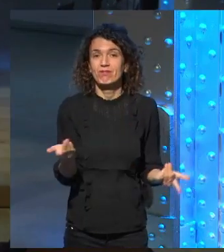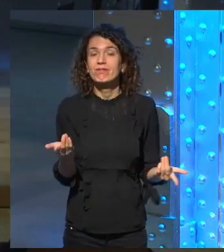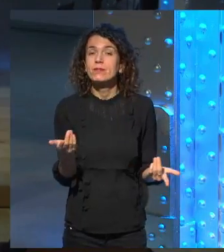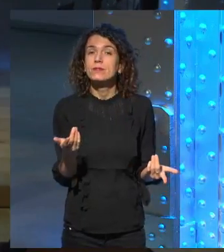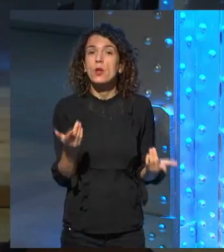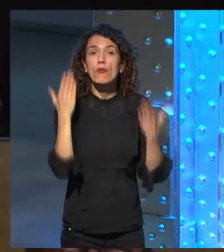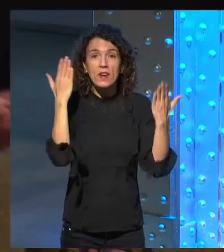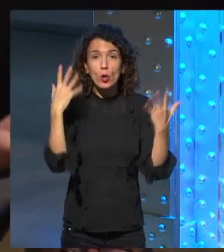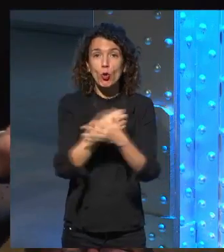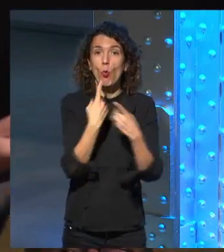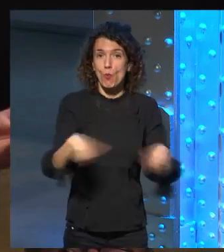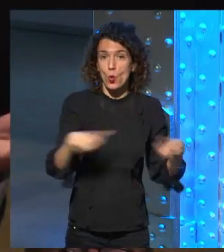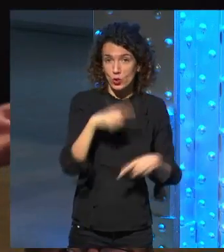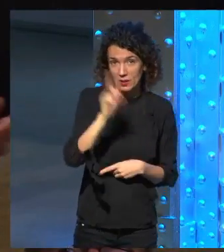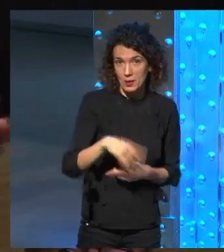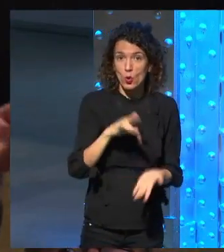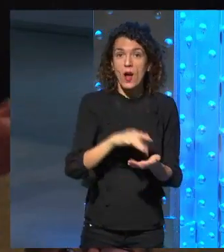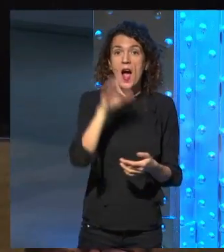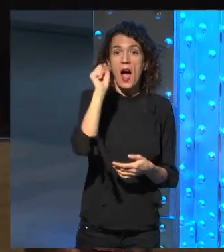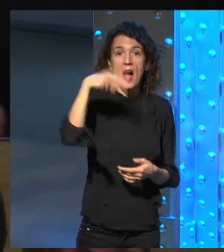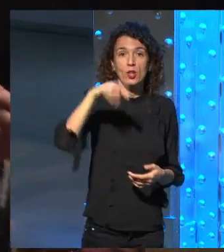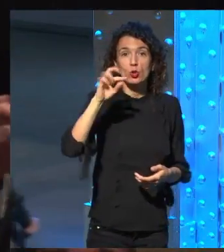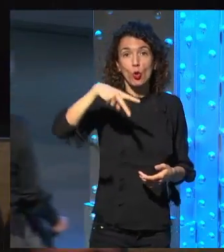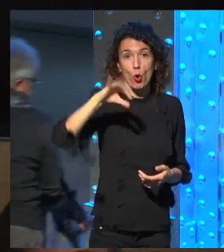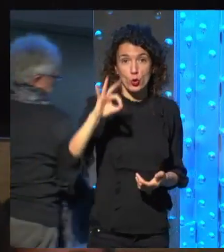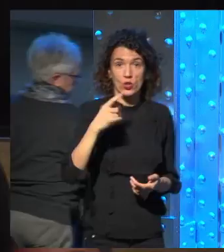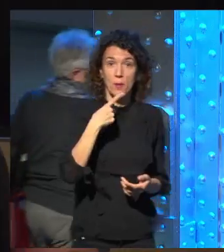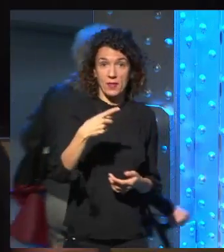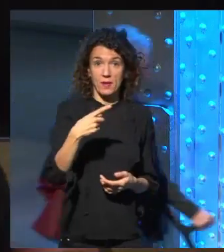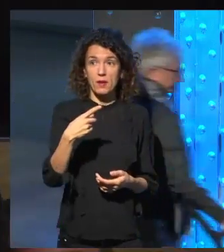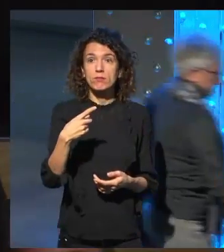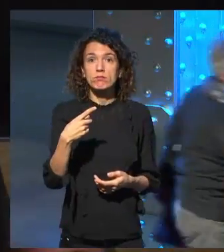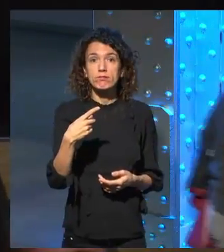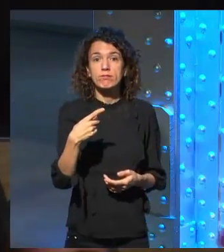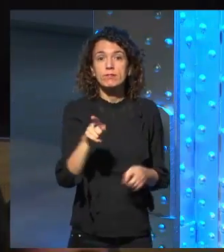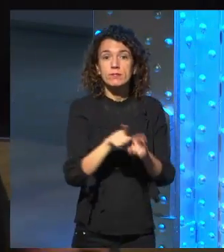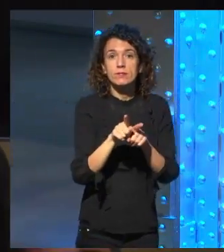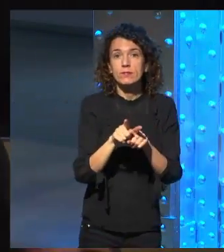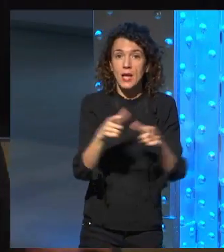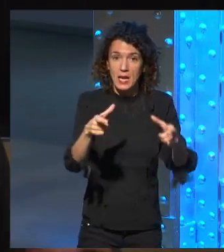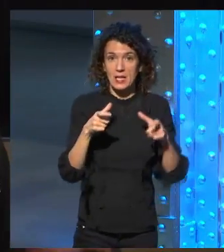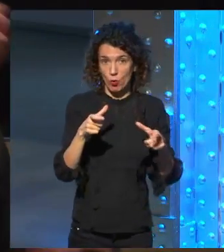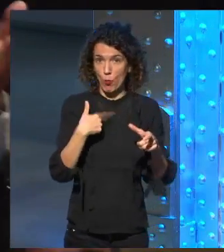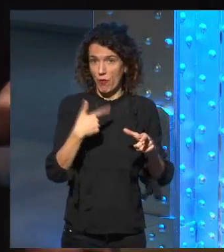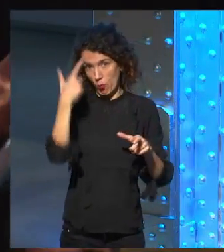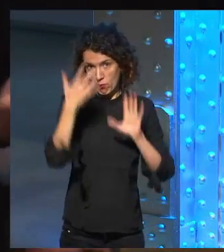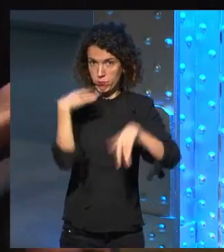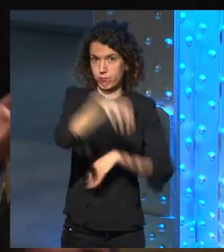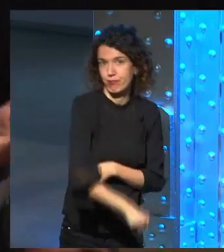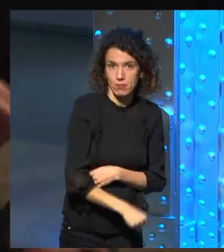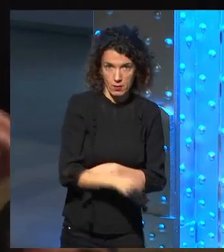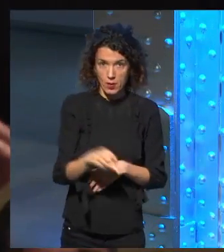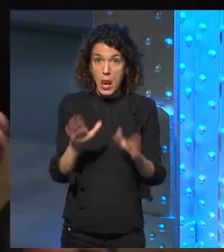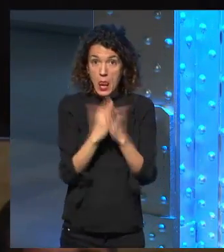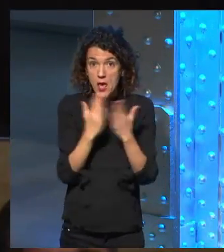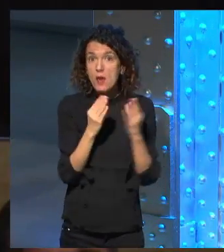sean felicitaciones a los músicos, también a Antonio, no sé, láncense inmediatamente sobre el disco y láncense inmediatamente sobre alguno